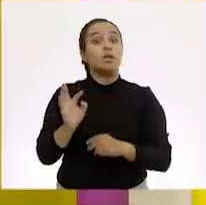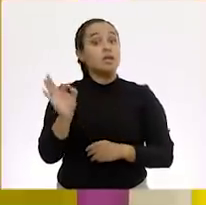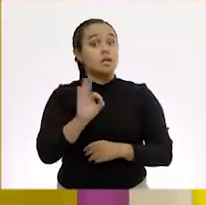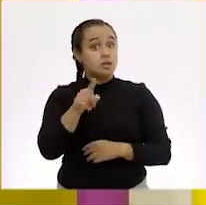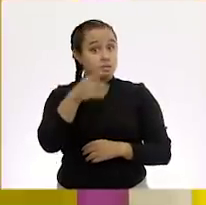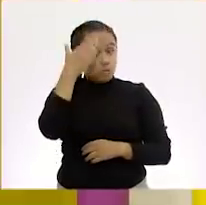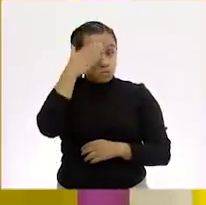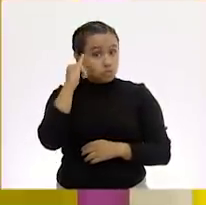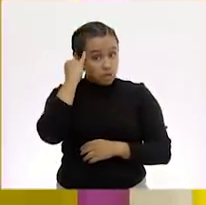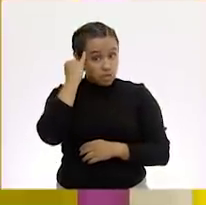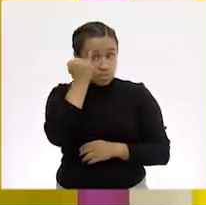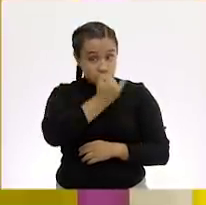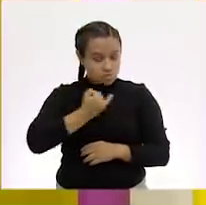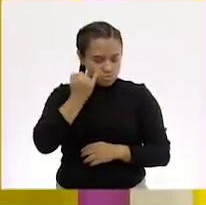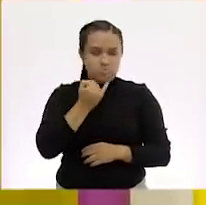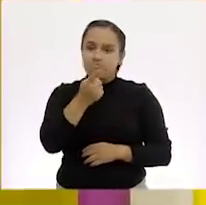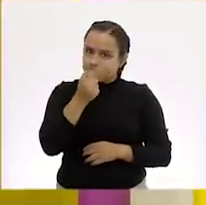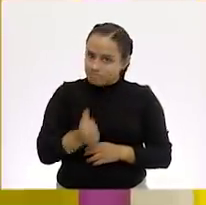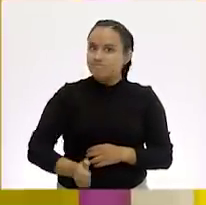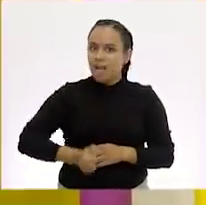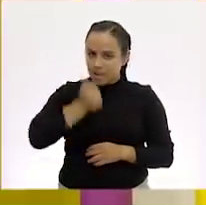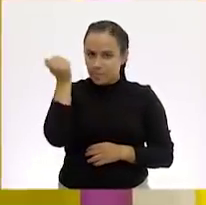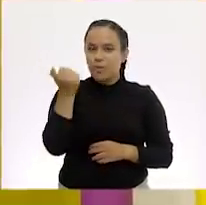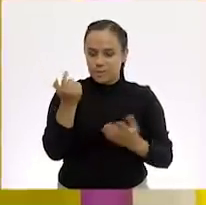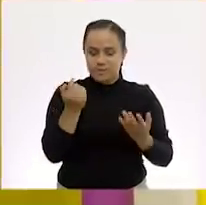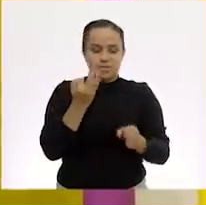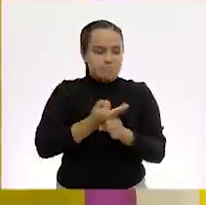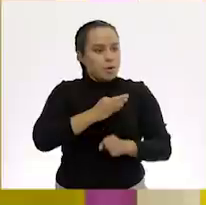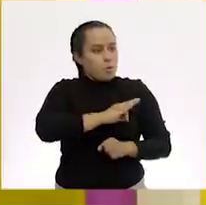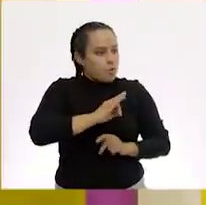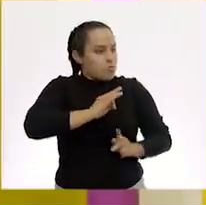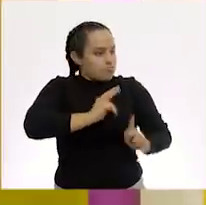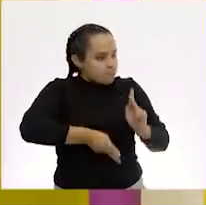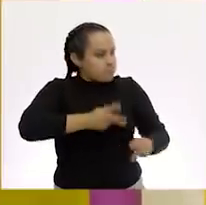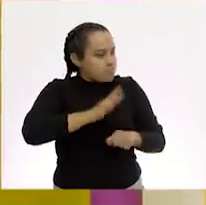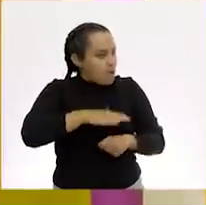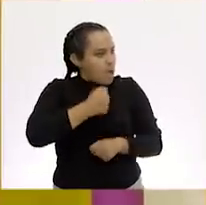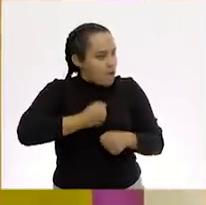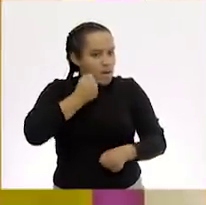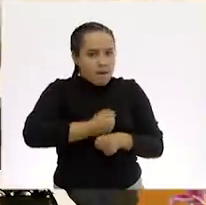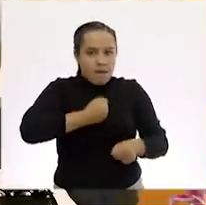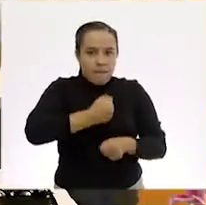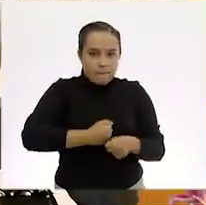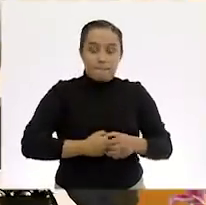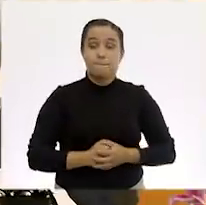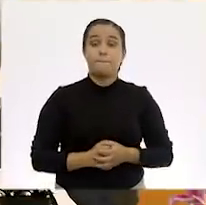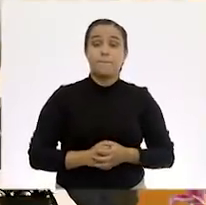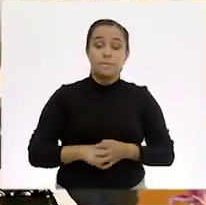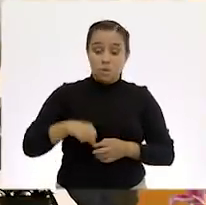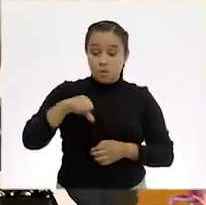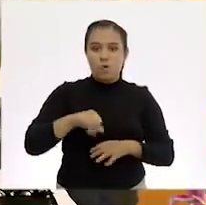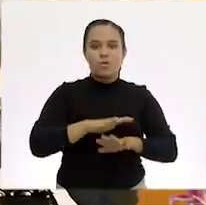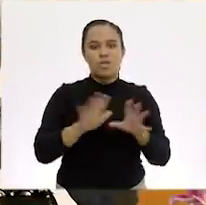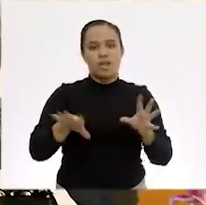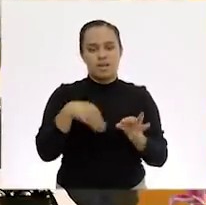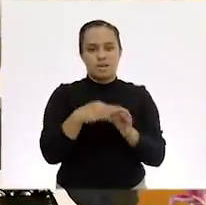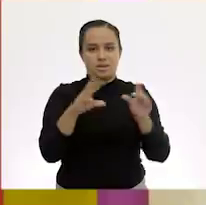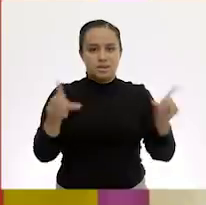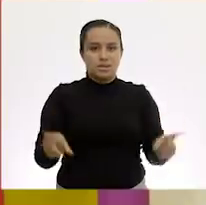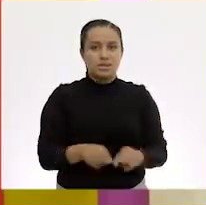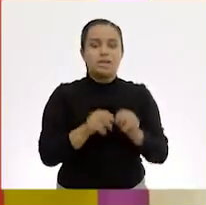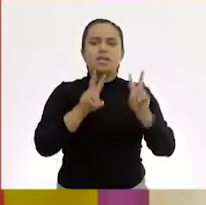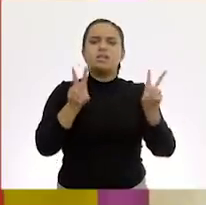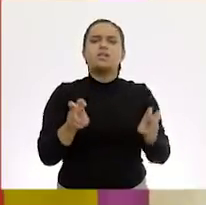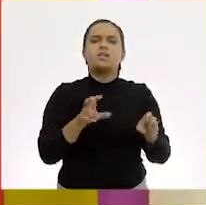hablar una lengua indígena, aprovecha entonces también este momento para practicarla. Por hoy hemos terminado con el